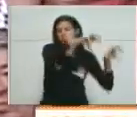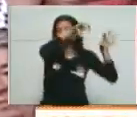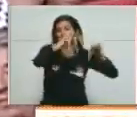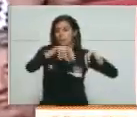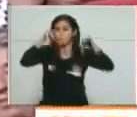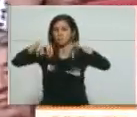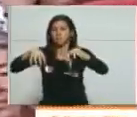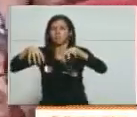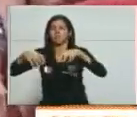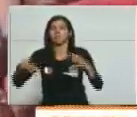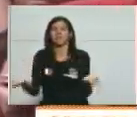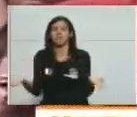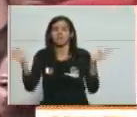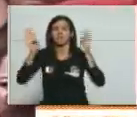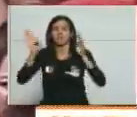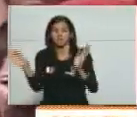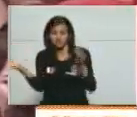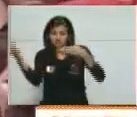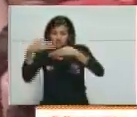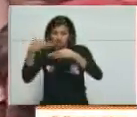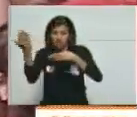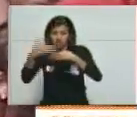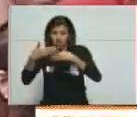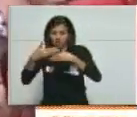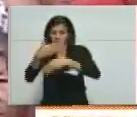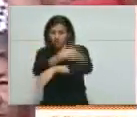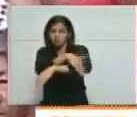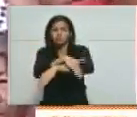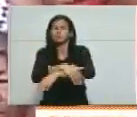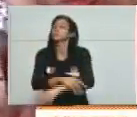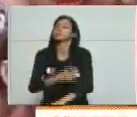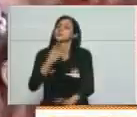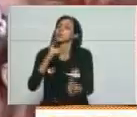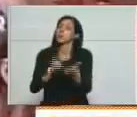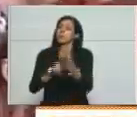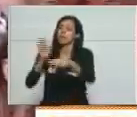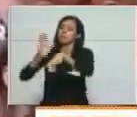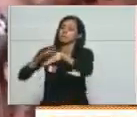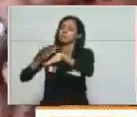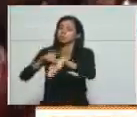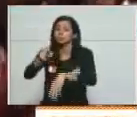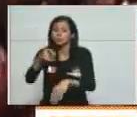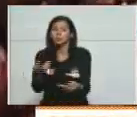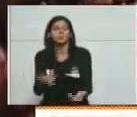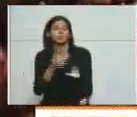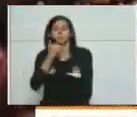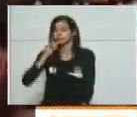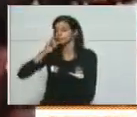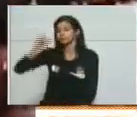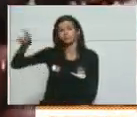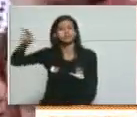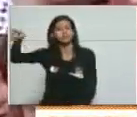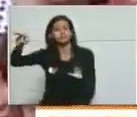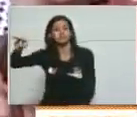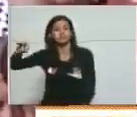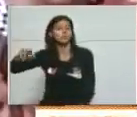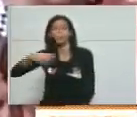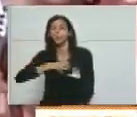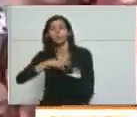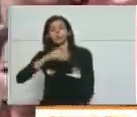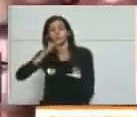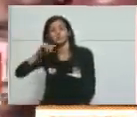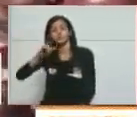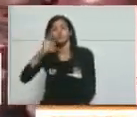Bueno, ustedes cumplan con la ley. Les hacen un aviso. Miren, señores, que están trancando la avenida, no pueden trancar.